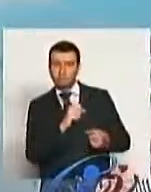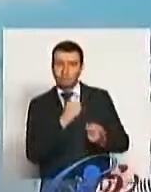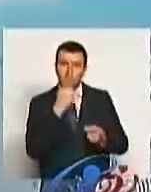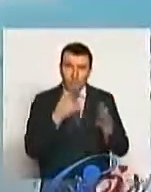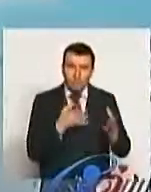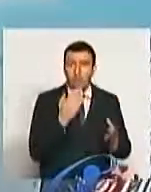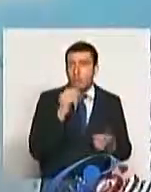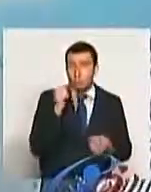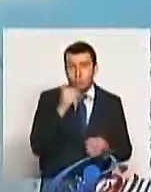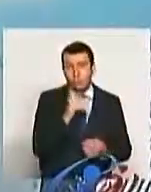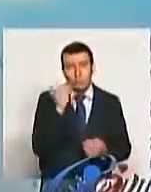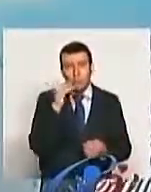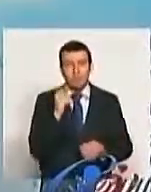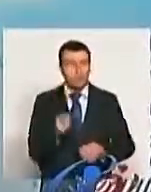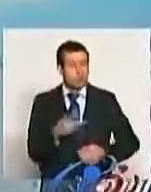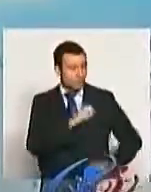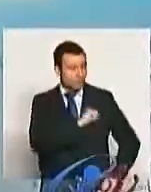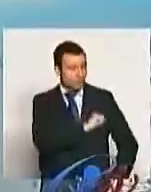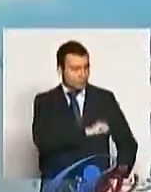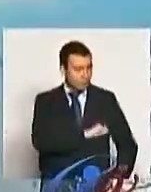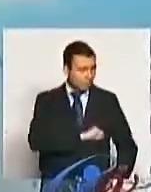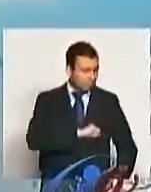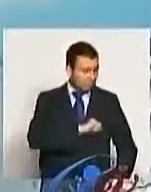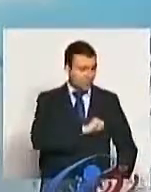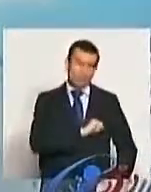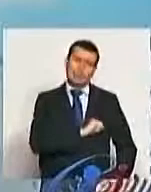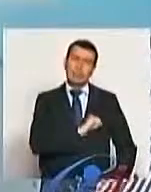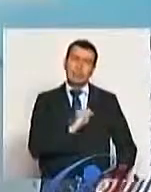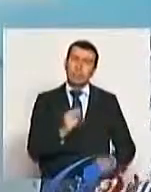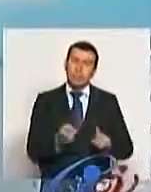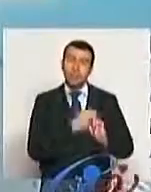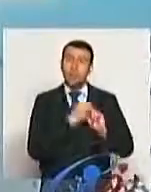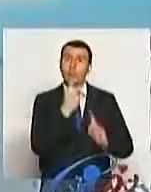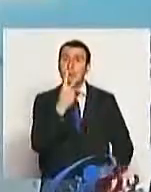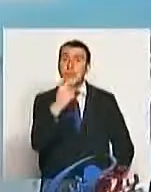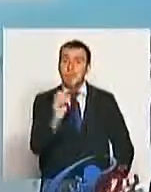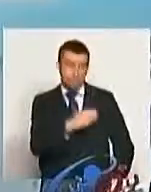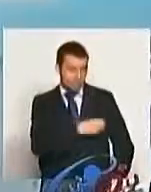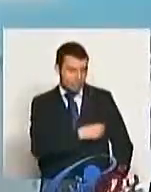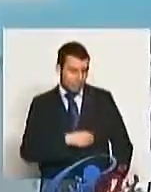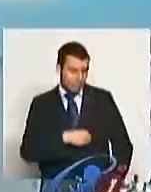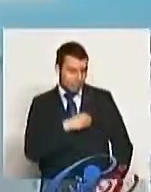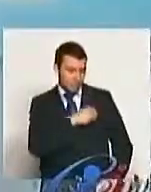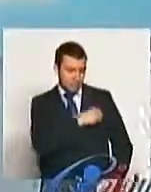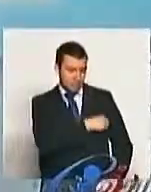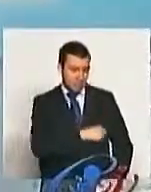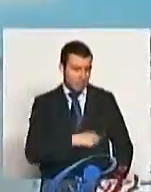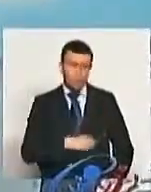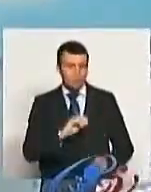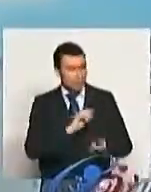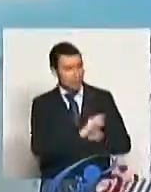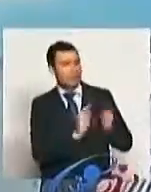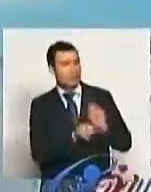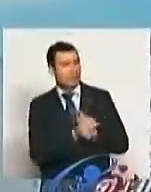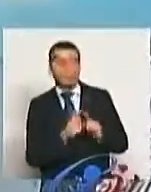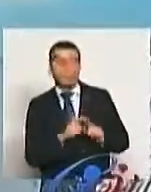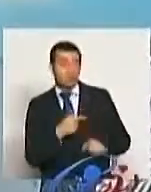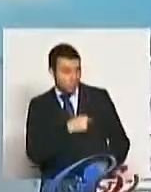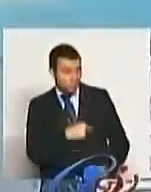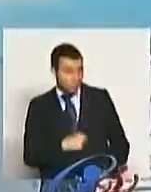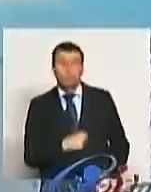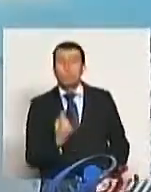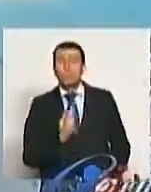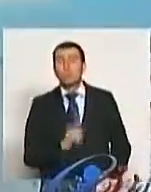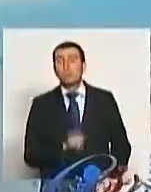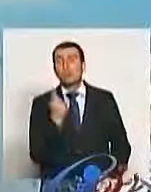una ecografía y yo le puedo encontrar 20 áreas donde presenta cambios fibroquísticos, pero solamente de esas 20, solamente 1